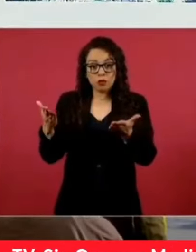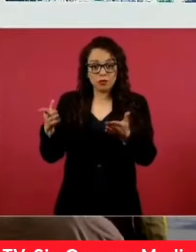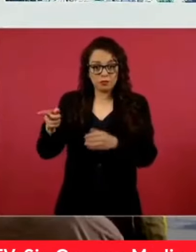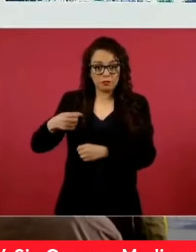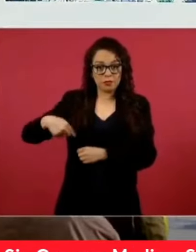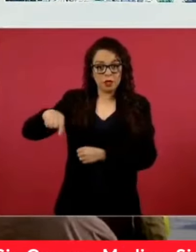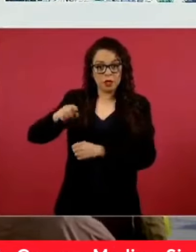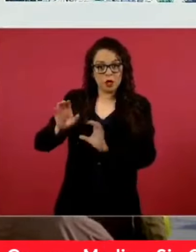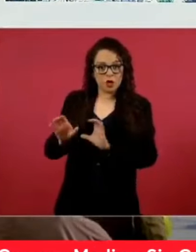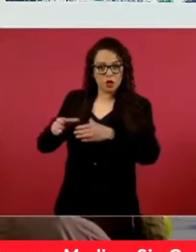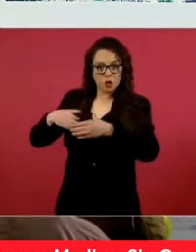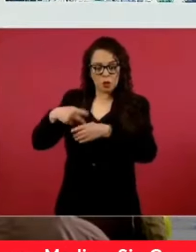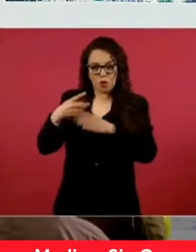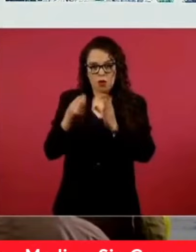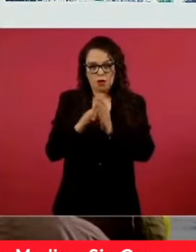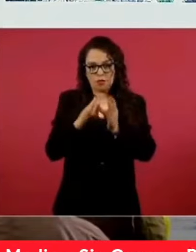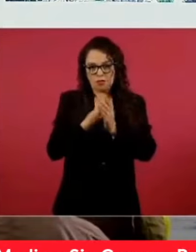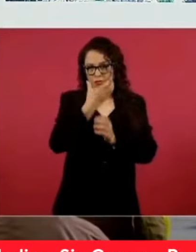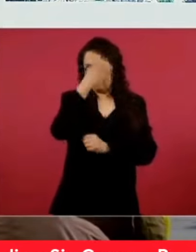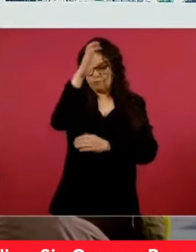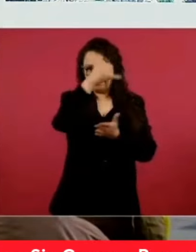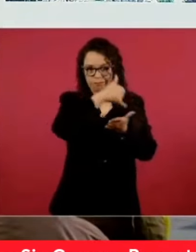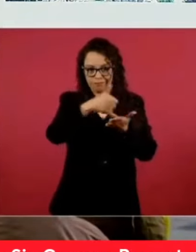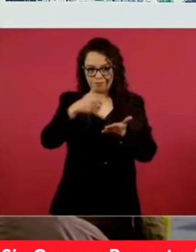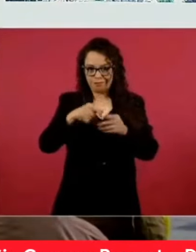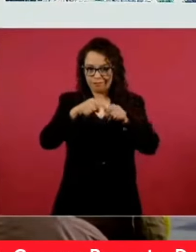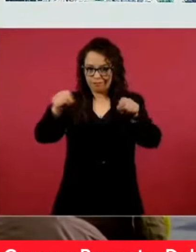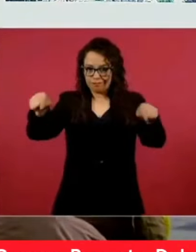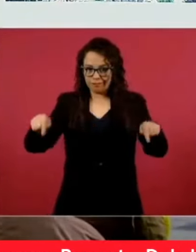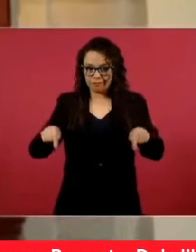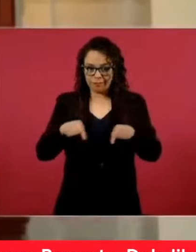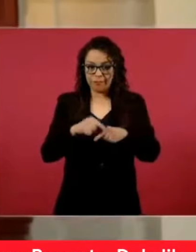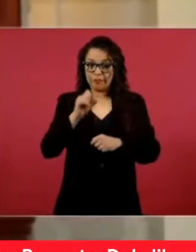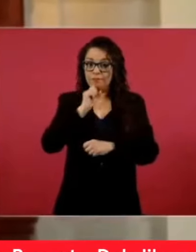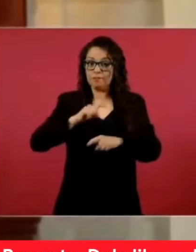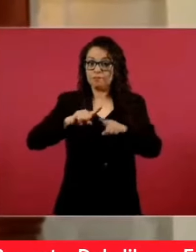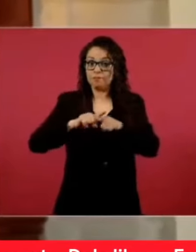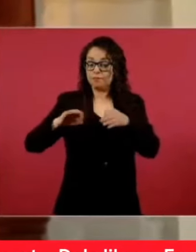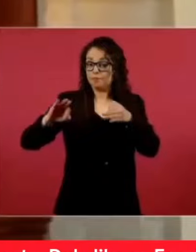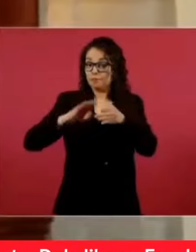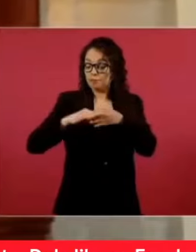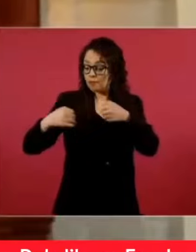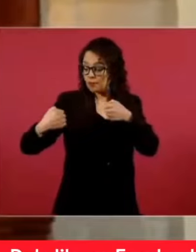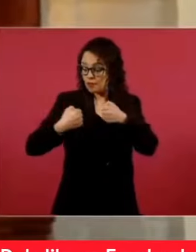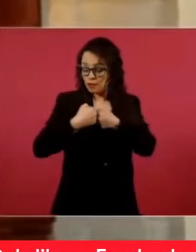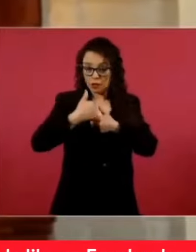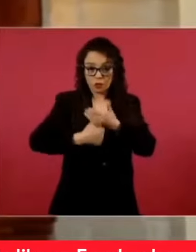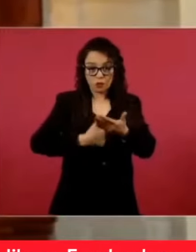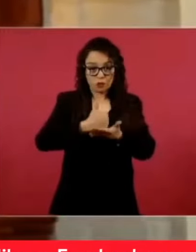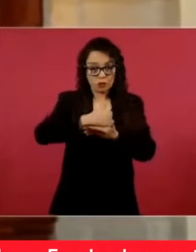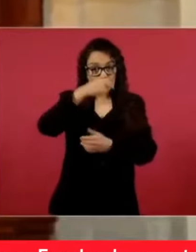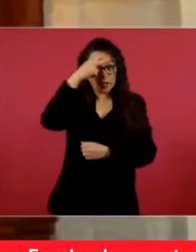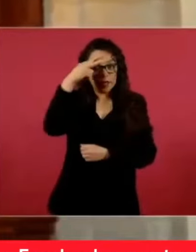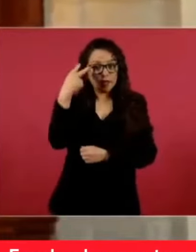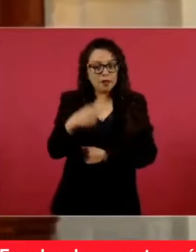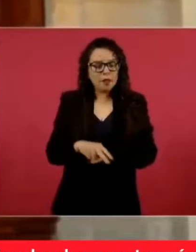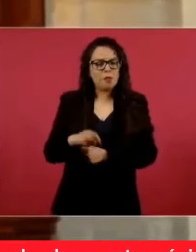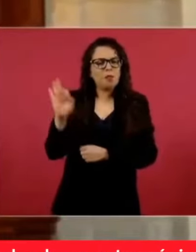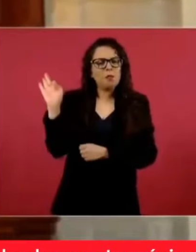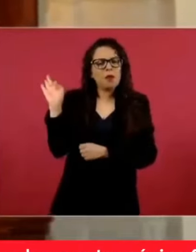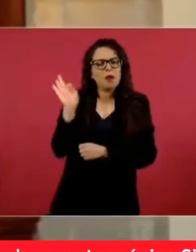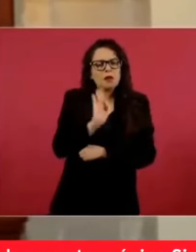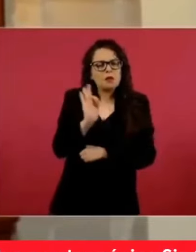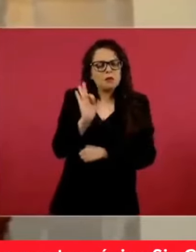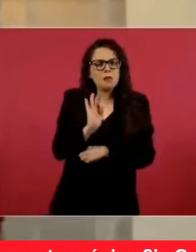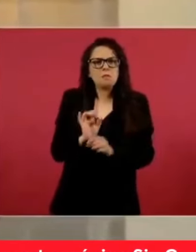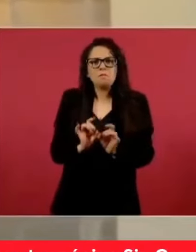nivel nacional particularmente la zona aledaña a la Ciudad de México donde si tienen algún problema algún atraso en alguno de los trámites